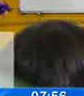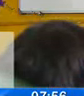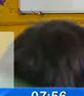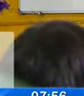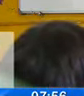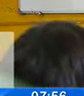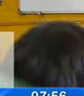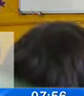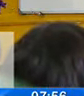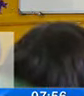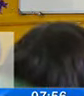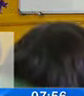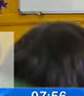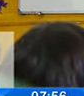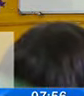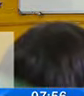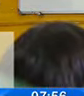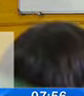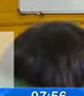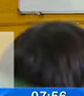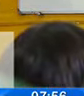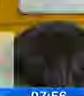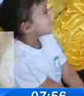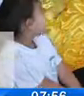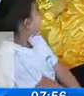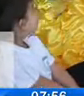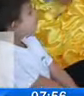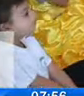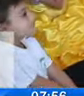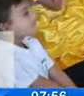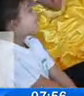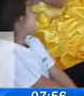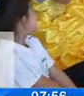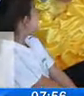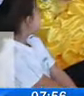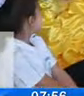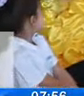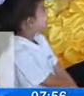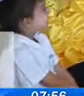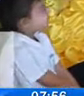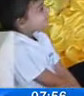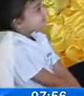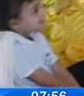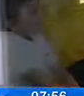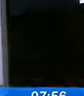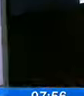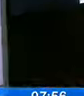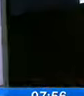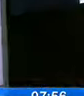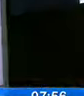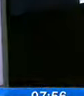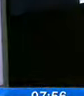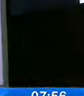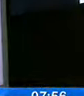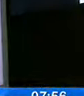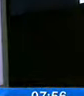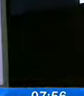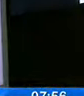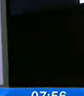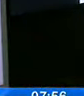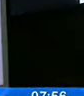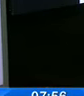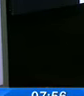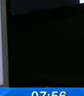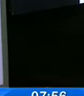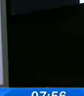St Patrick abre sus puertas y muestra cómo ha logrado que los alumnos lean hasta en el recreo si usted quiere conocer más de esta y otra